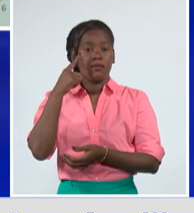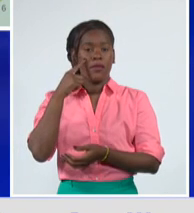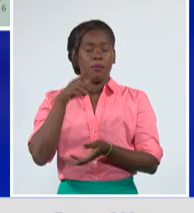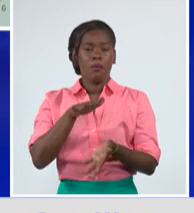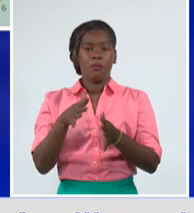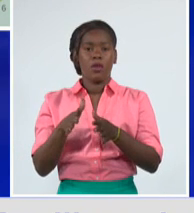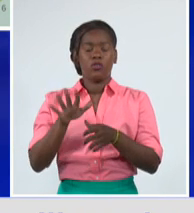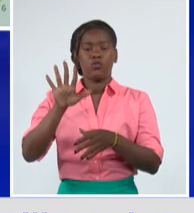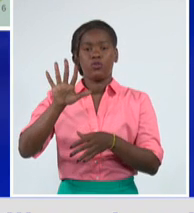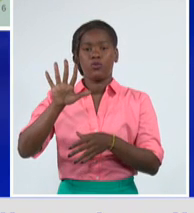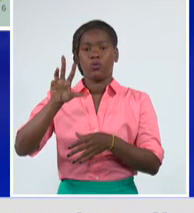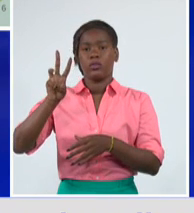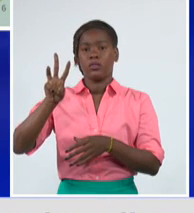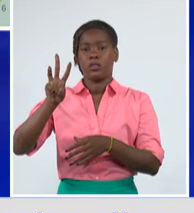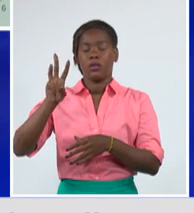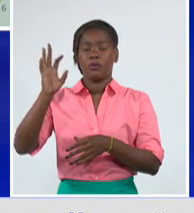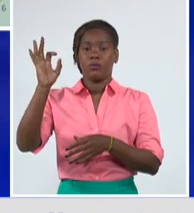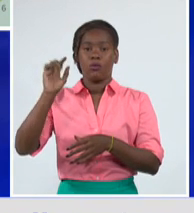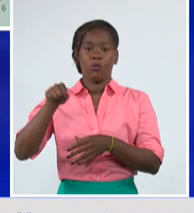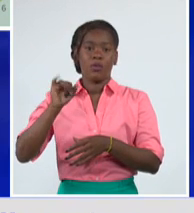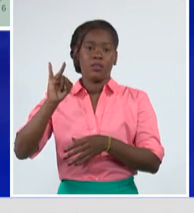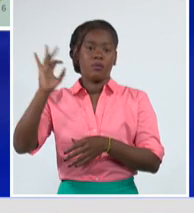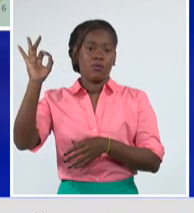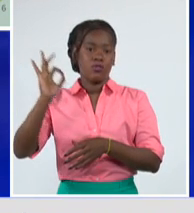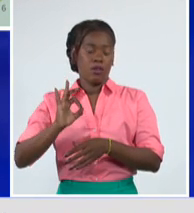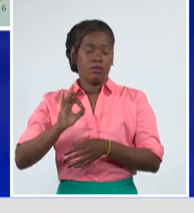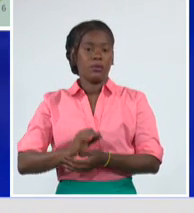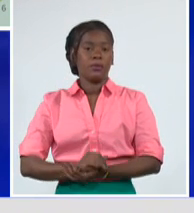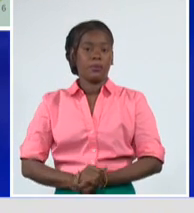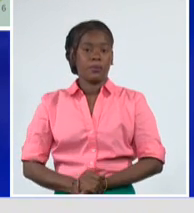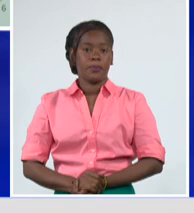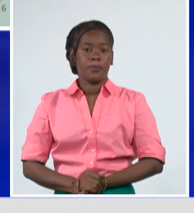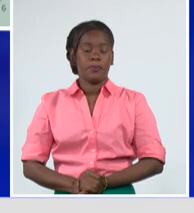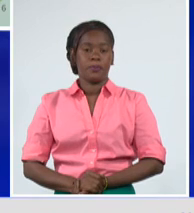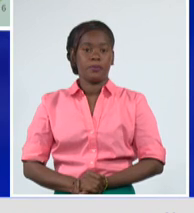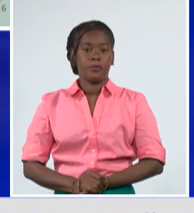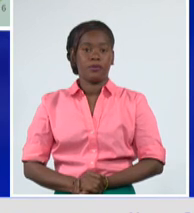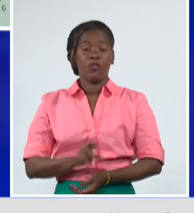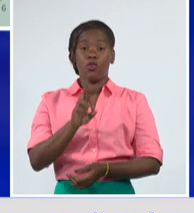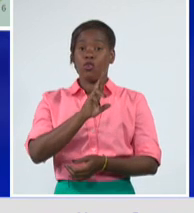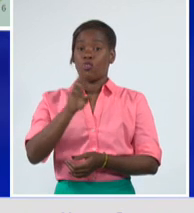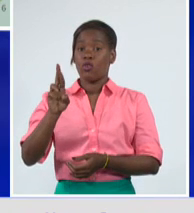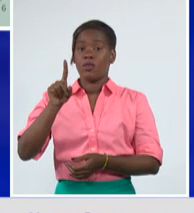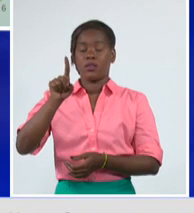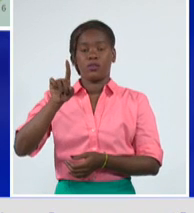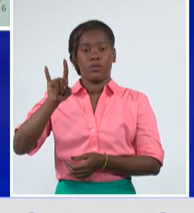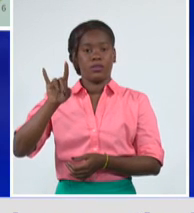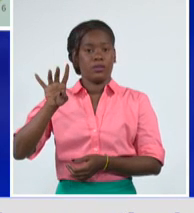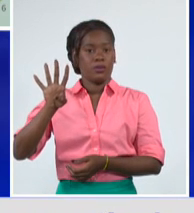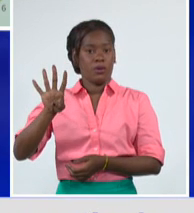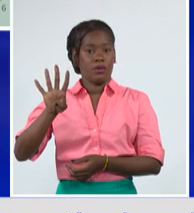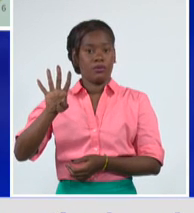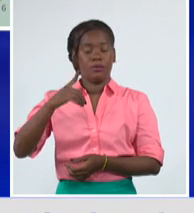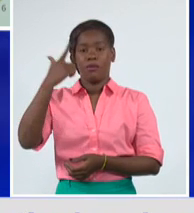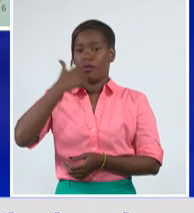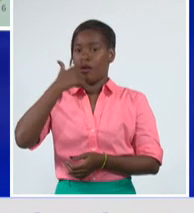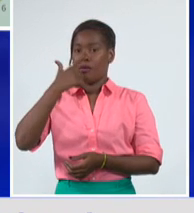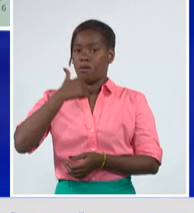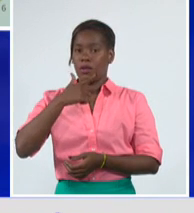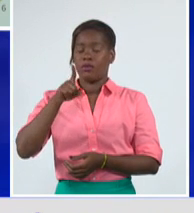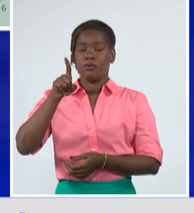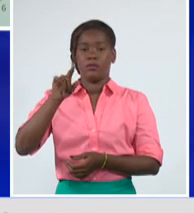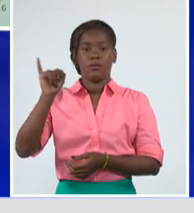53,7% de todos los diagnosticados. También cifras elevadas en Roda 194, Abreu